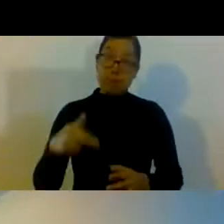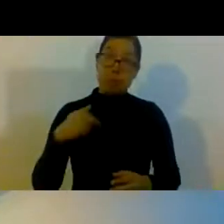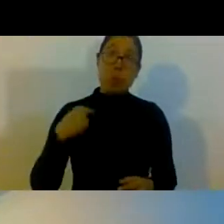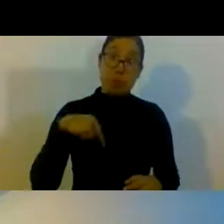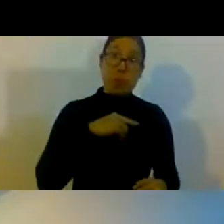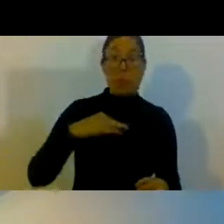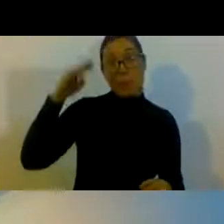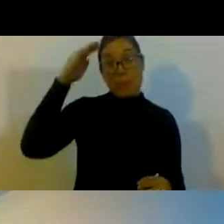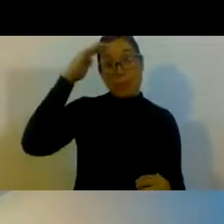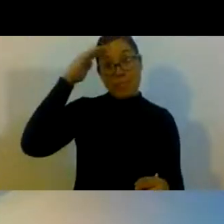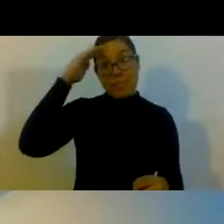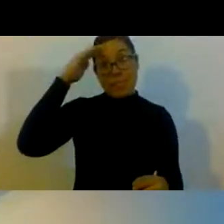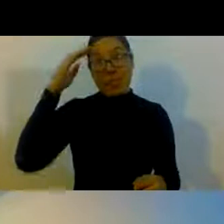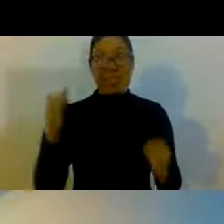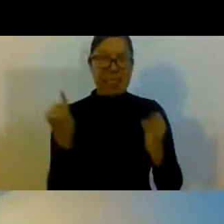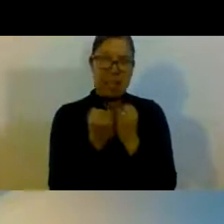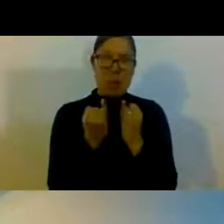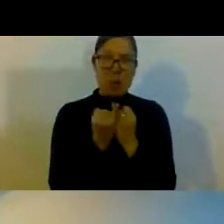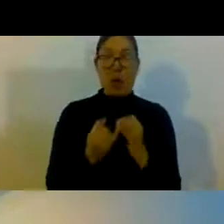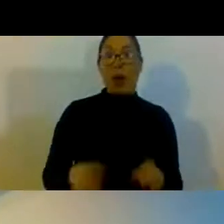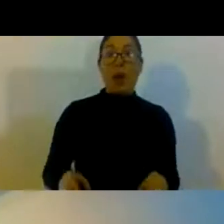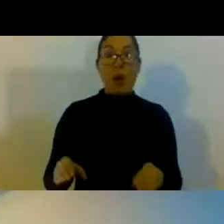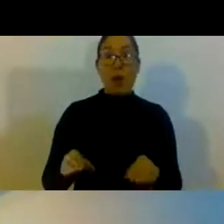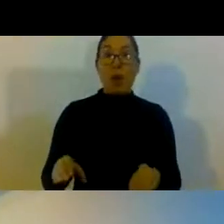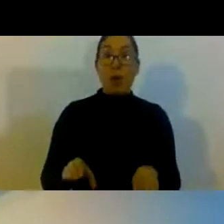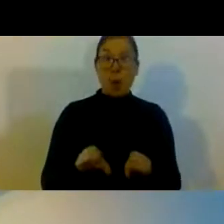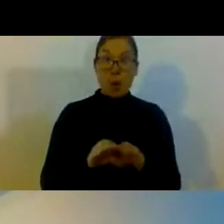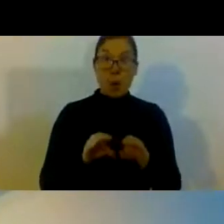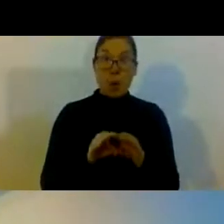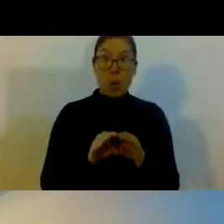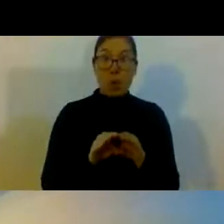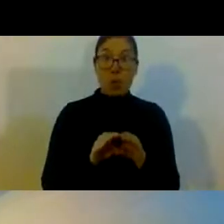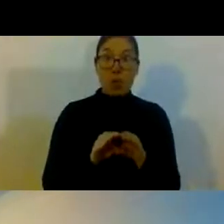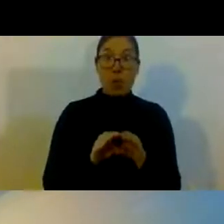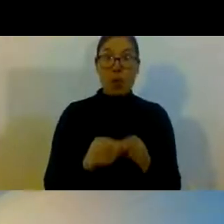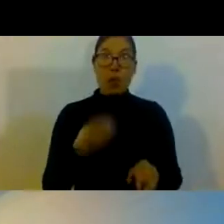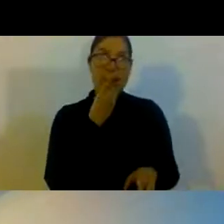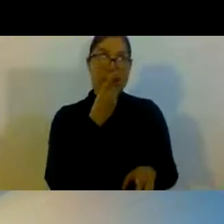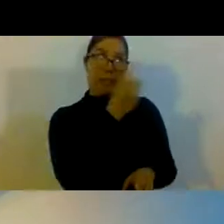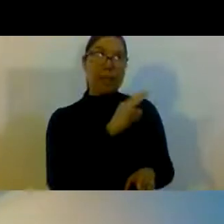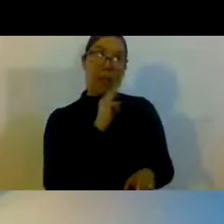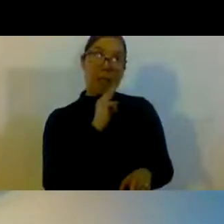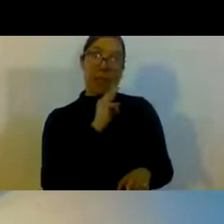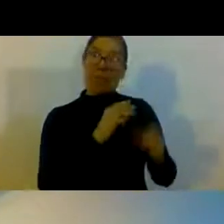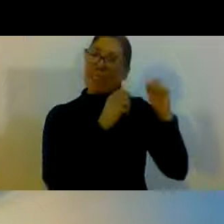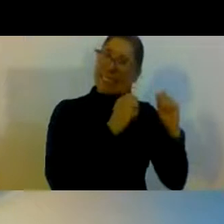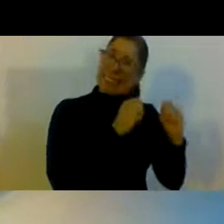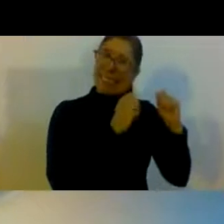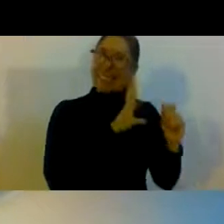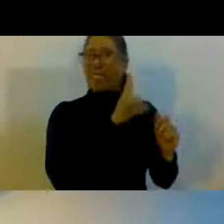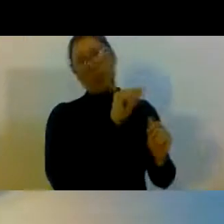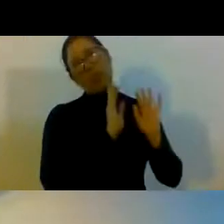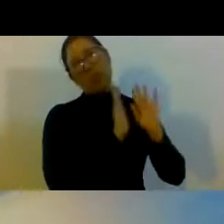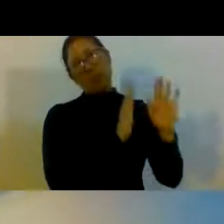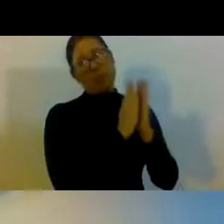hizo conexión. Sí, se dio cuenta que mamá sí estaba totalmente ahí para escucharle. Incluso si nosotros pensamos, pues